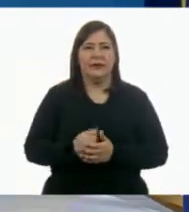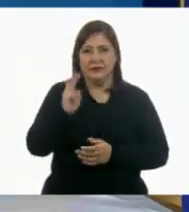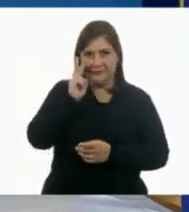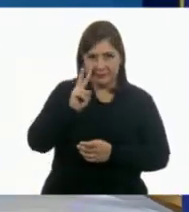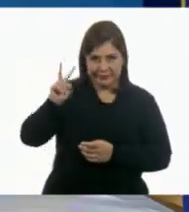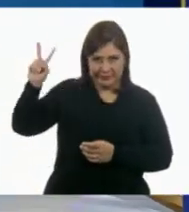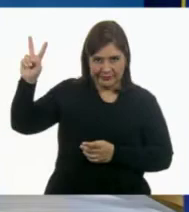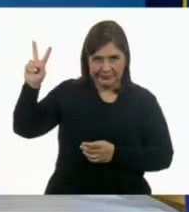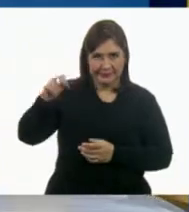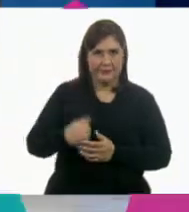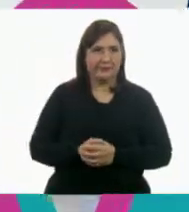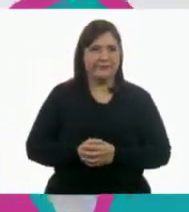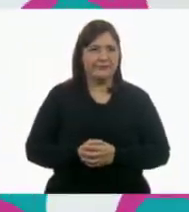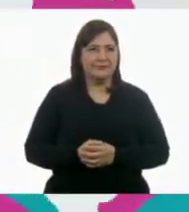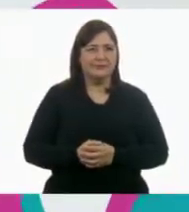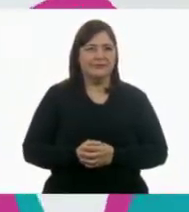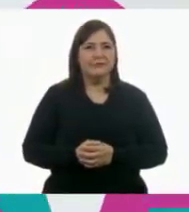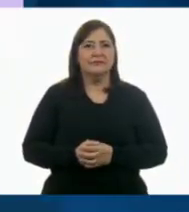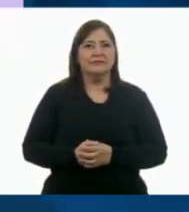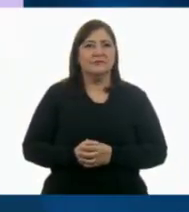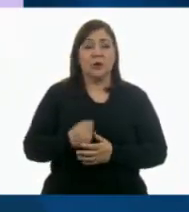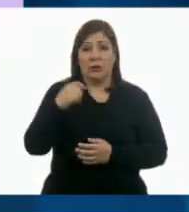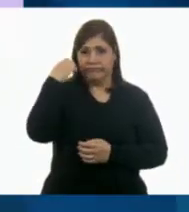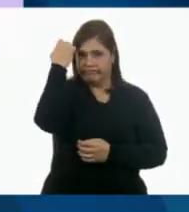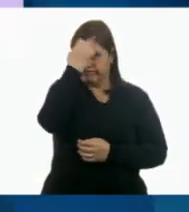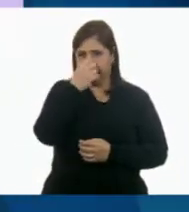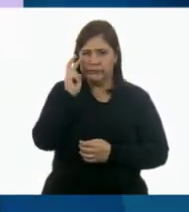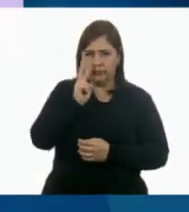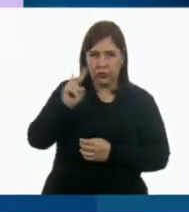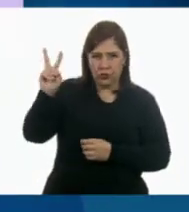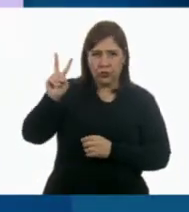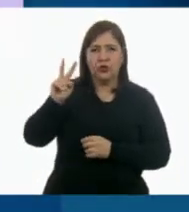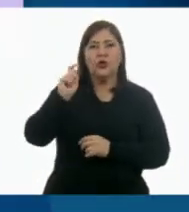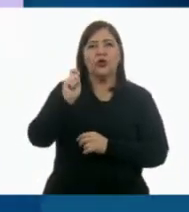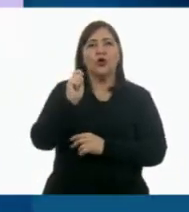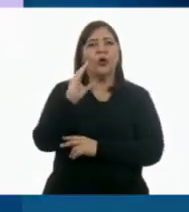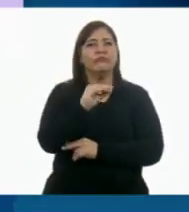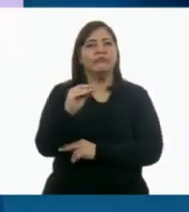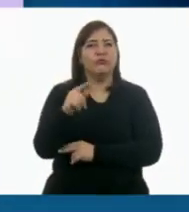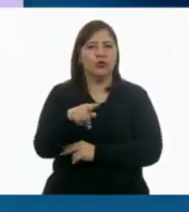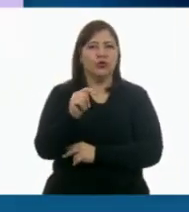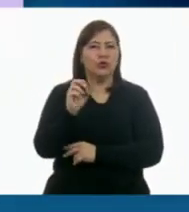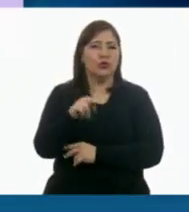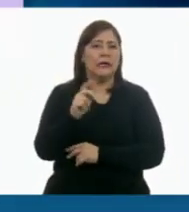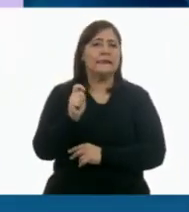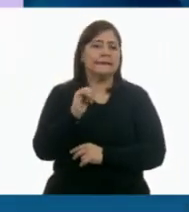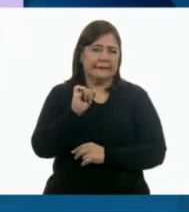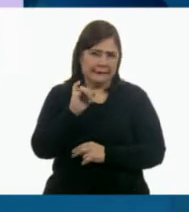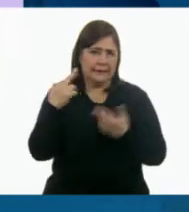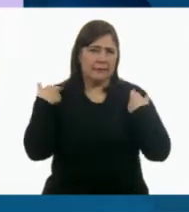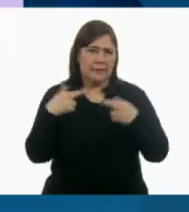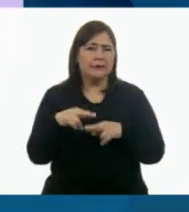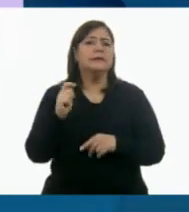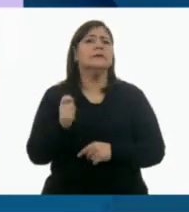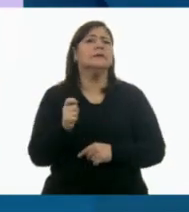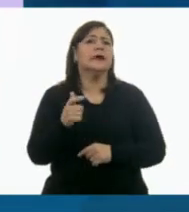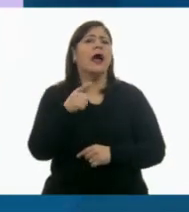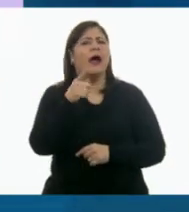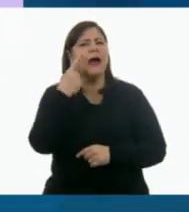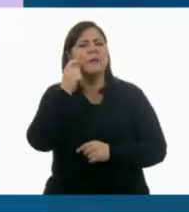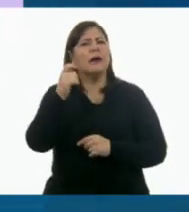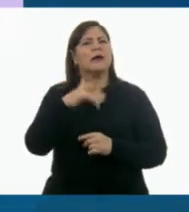estamos ahí. Vamos a observarlas. Ton, Sí, maestro. quiero que me digas qué tipos de rectas vemos